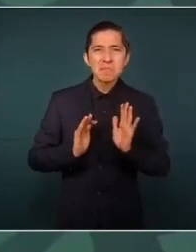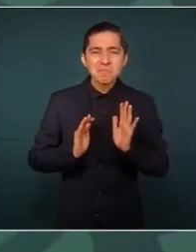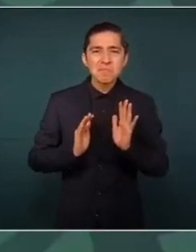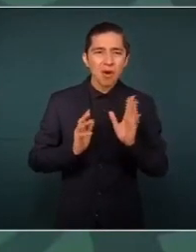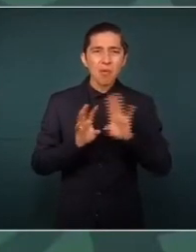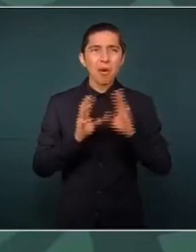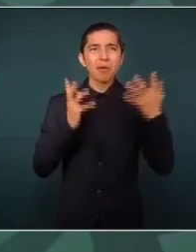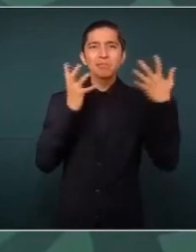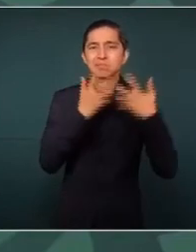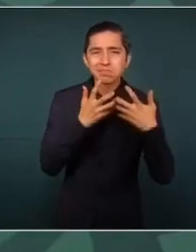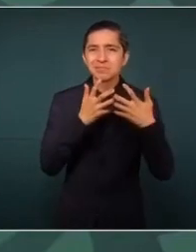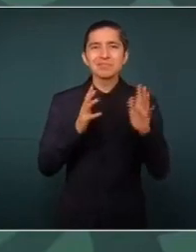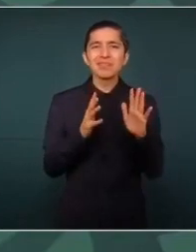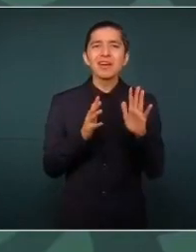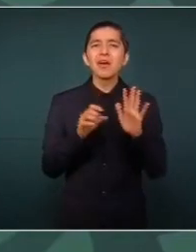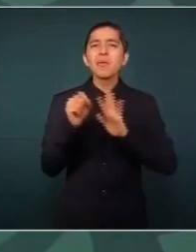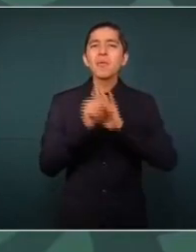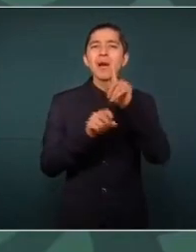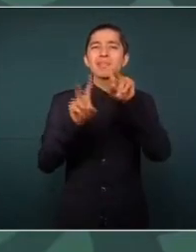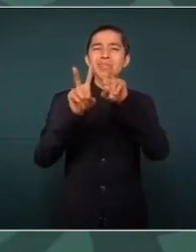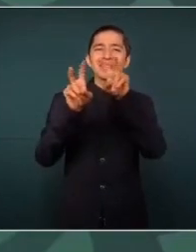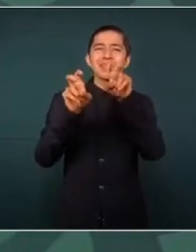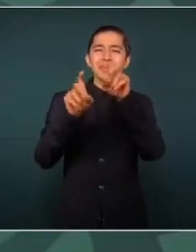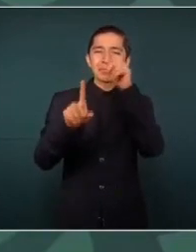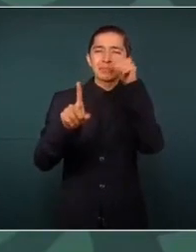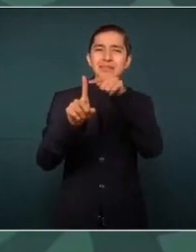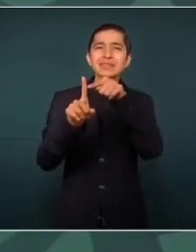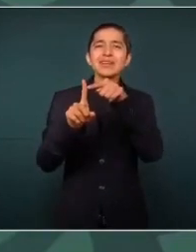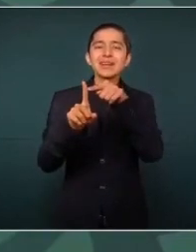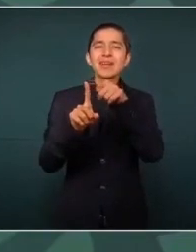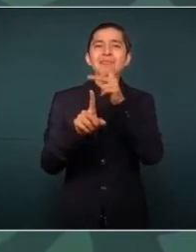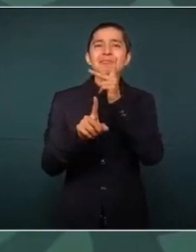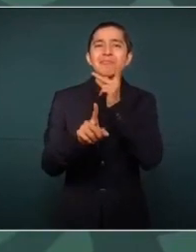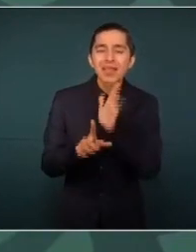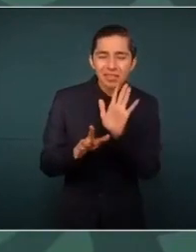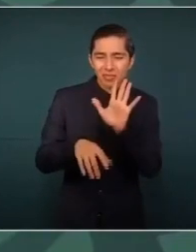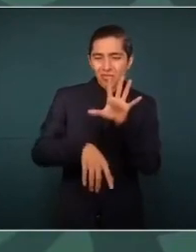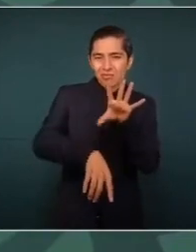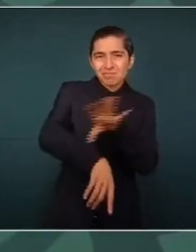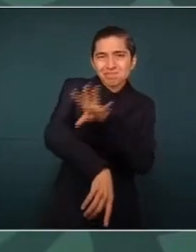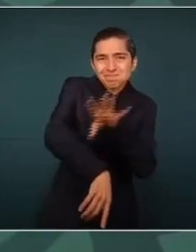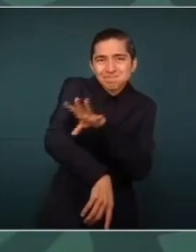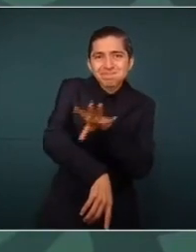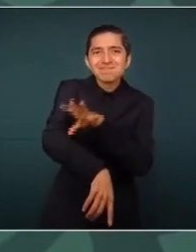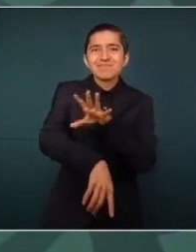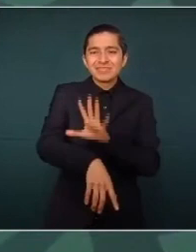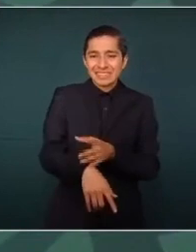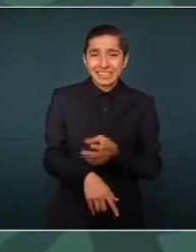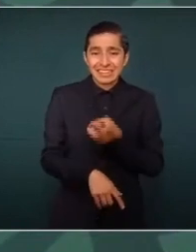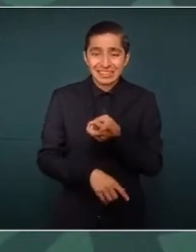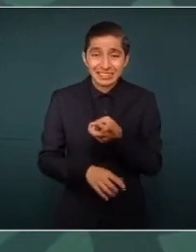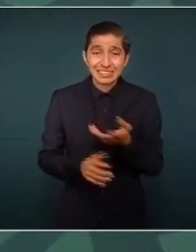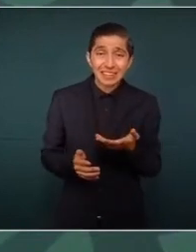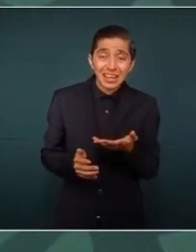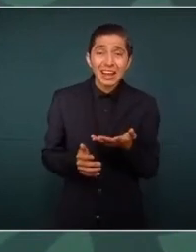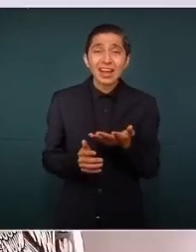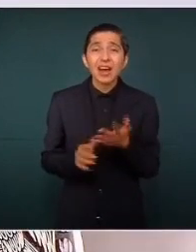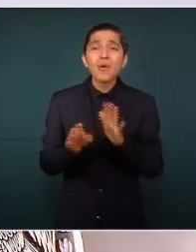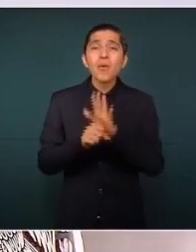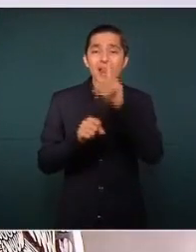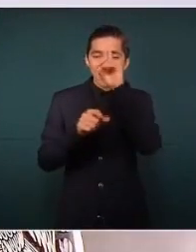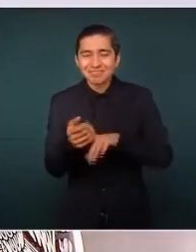materia de petróleo, electricidad, lo que tiene que ver con el